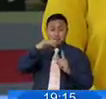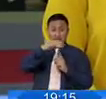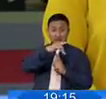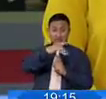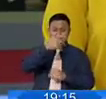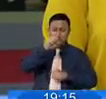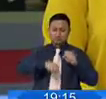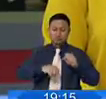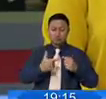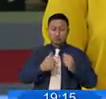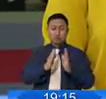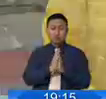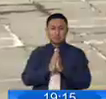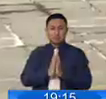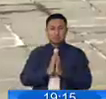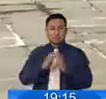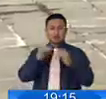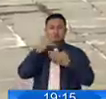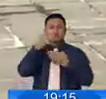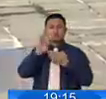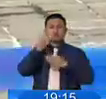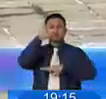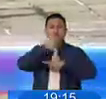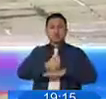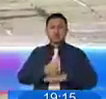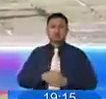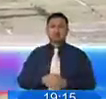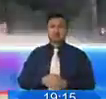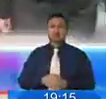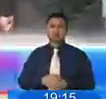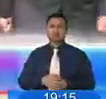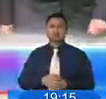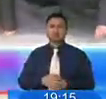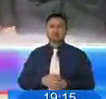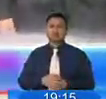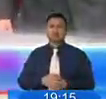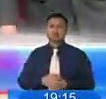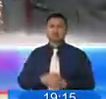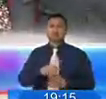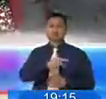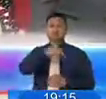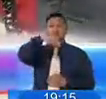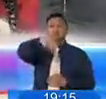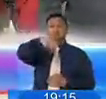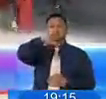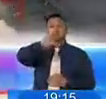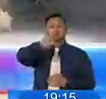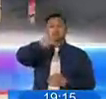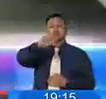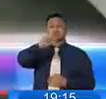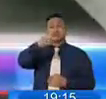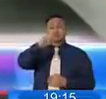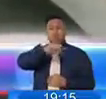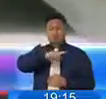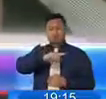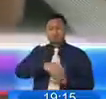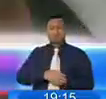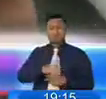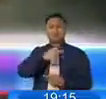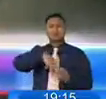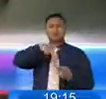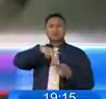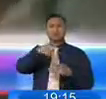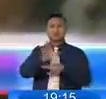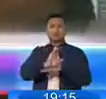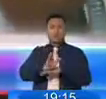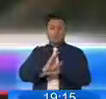una auditoría. Hasta la Fiscalía General del Estado llegó Salvador Quispe, prefecto de Zamora Chinchipe, para presentar una demanda en